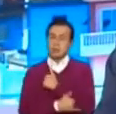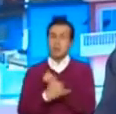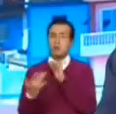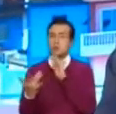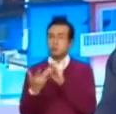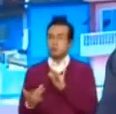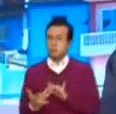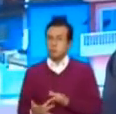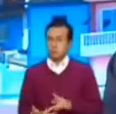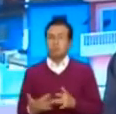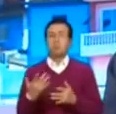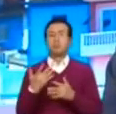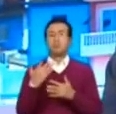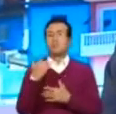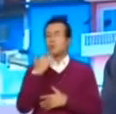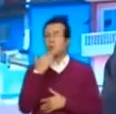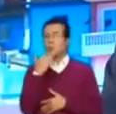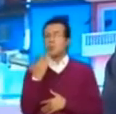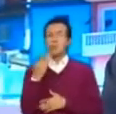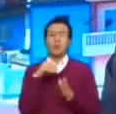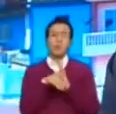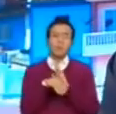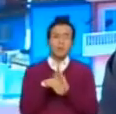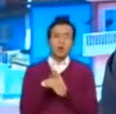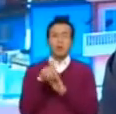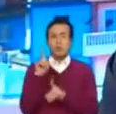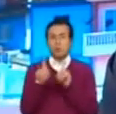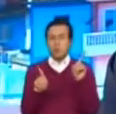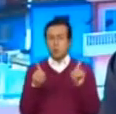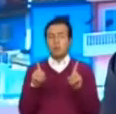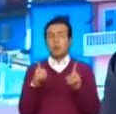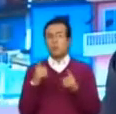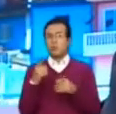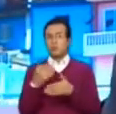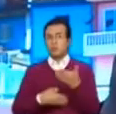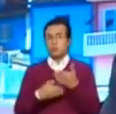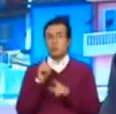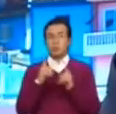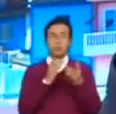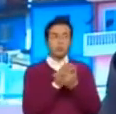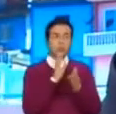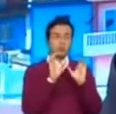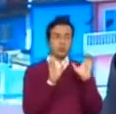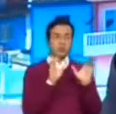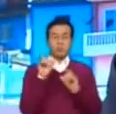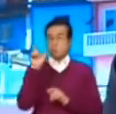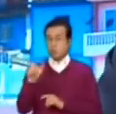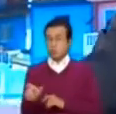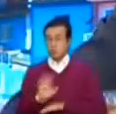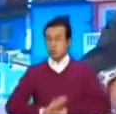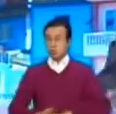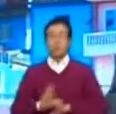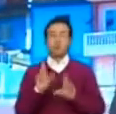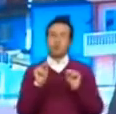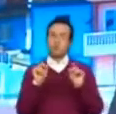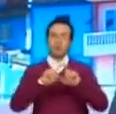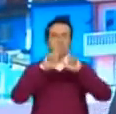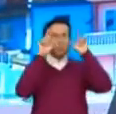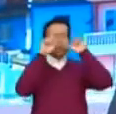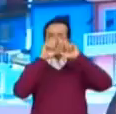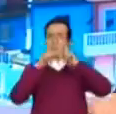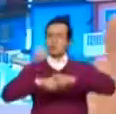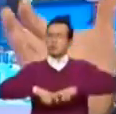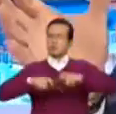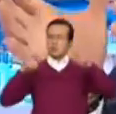vínculos empresariales, los vínculos bancarios, los vínculos de los medios de comunicación, porque no solo estamos hablando de personas naturales, sino de grandes